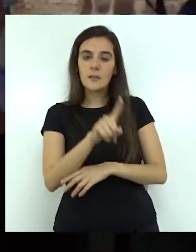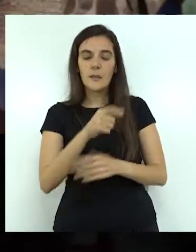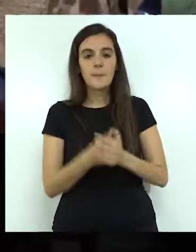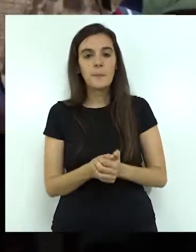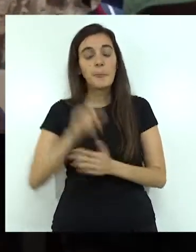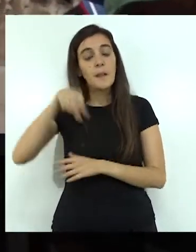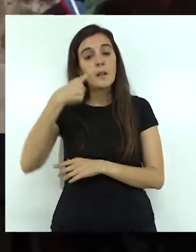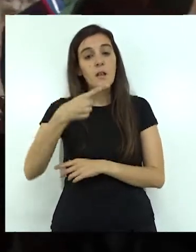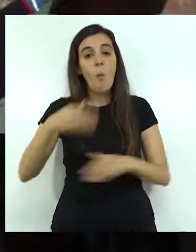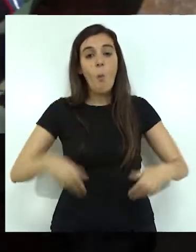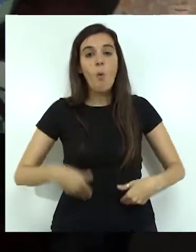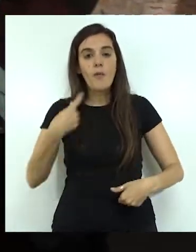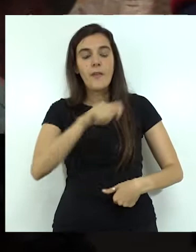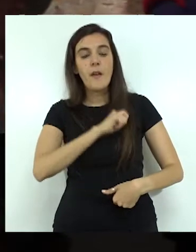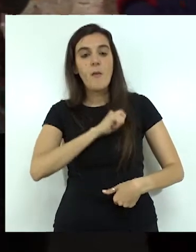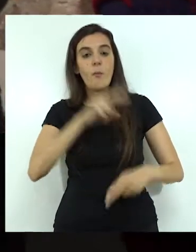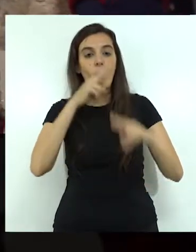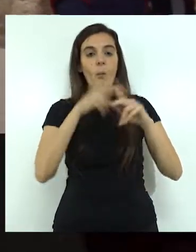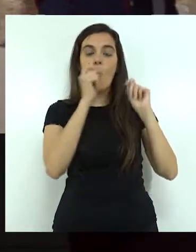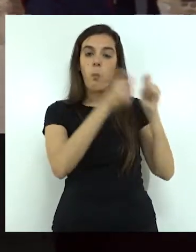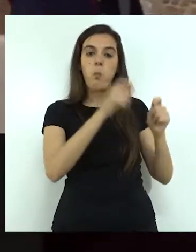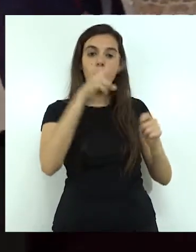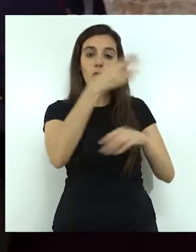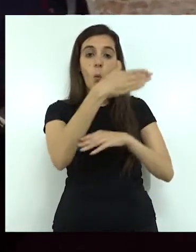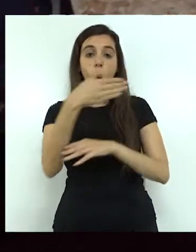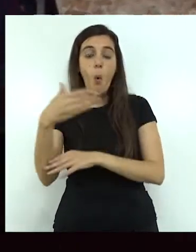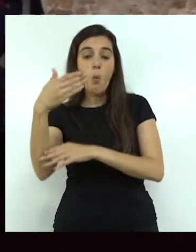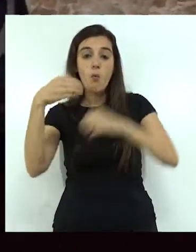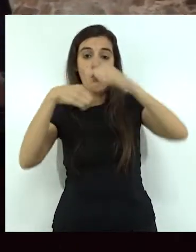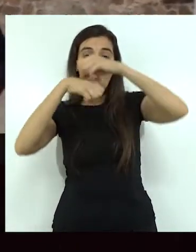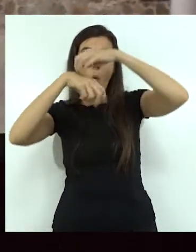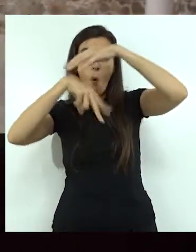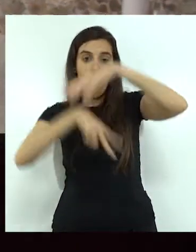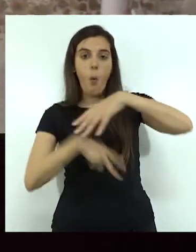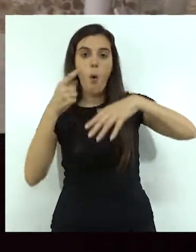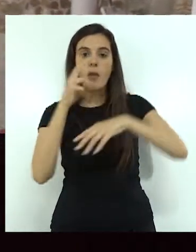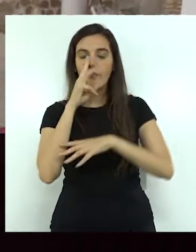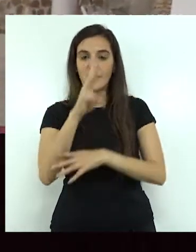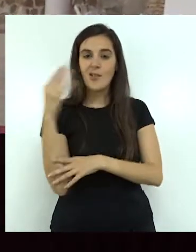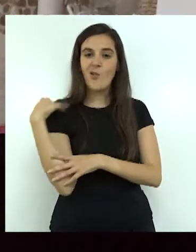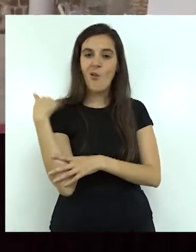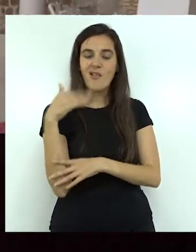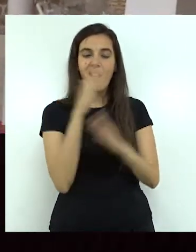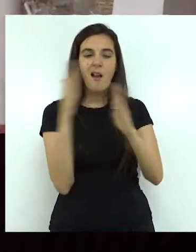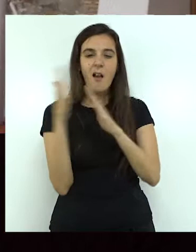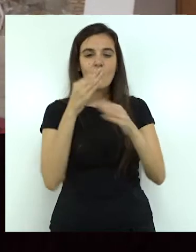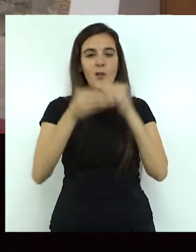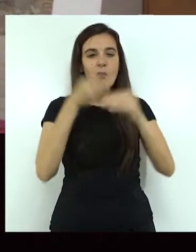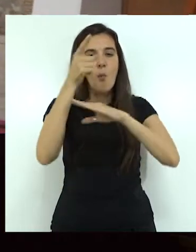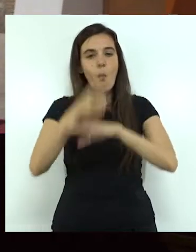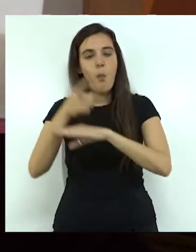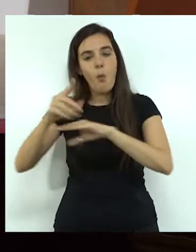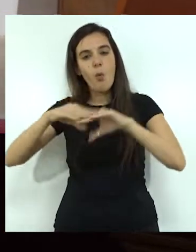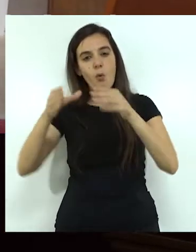teniente coronel de la segunda bandera para que vista donde permaneció por tres años en esta etapa ha ejercido el mando del batallón de la misión de unifil